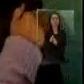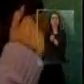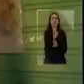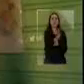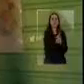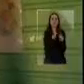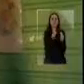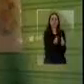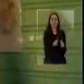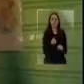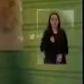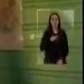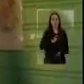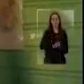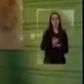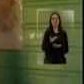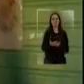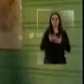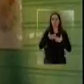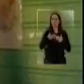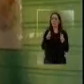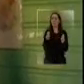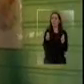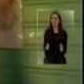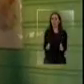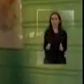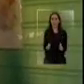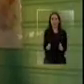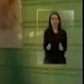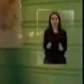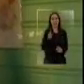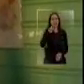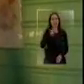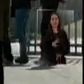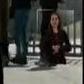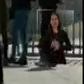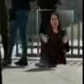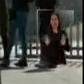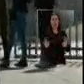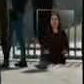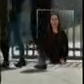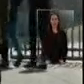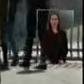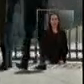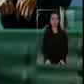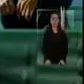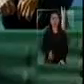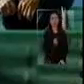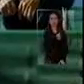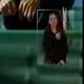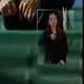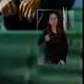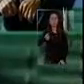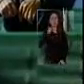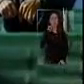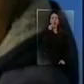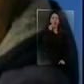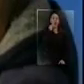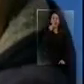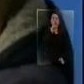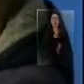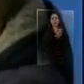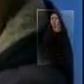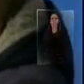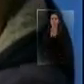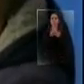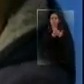bien? Estoy bien, saludable. No tengo nada. A todos los abuelitos, a toda la